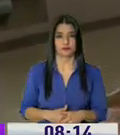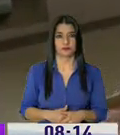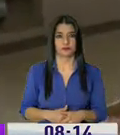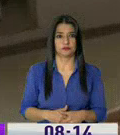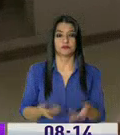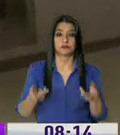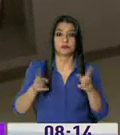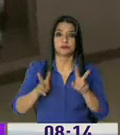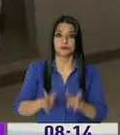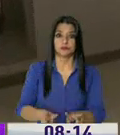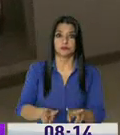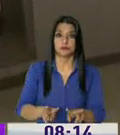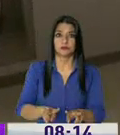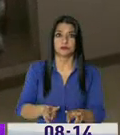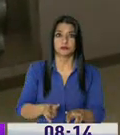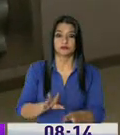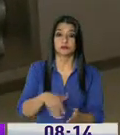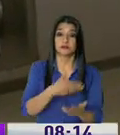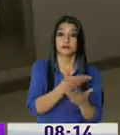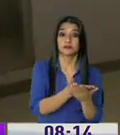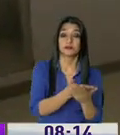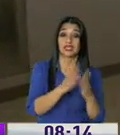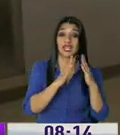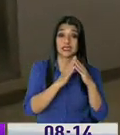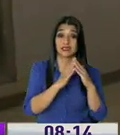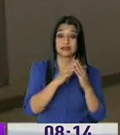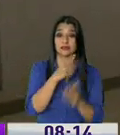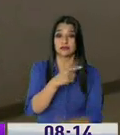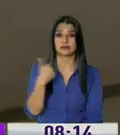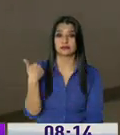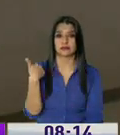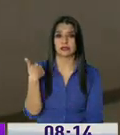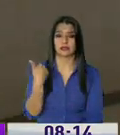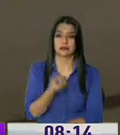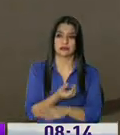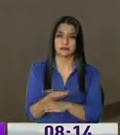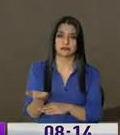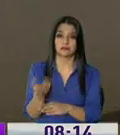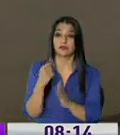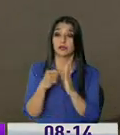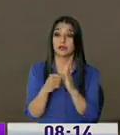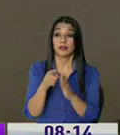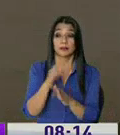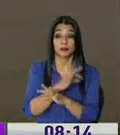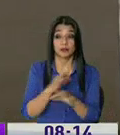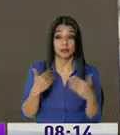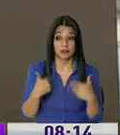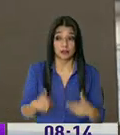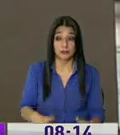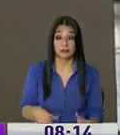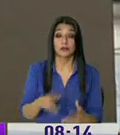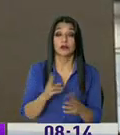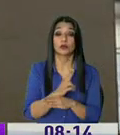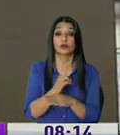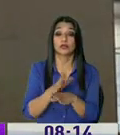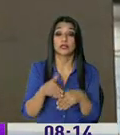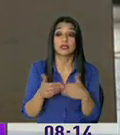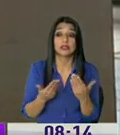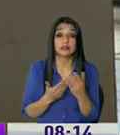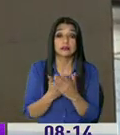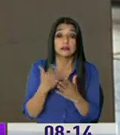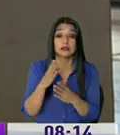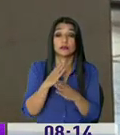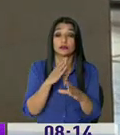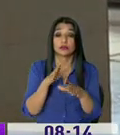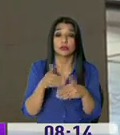el trasladarse a sus hogares, tienen sus recomendaciones en el sentido de cómo usar los buses.